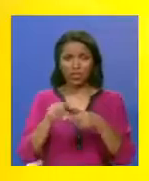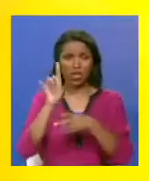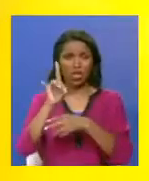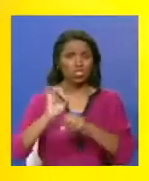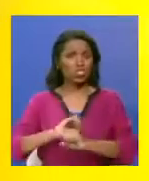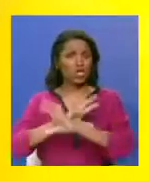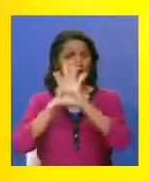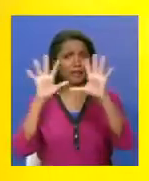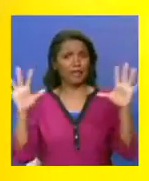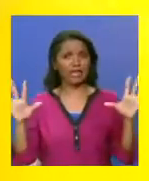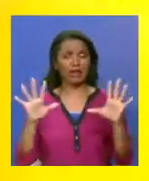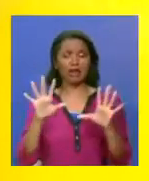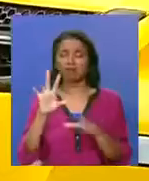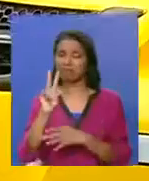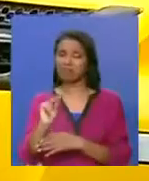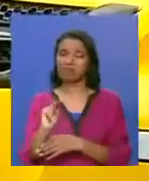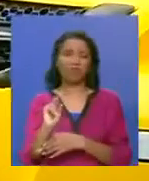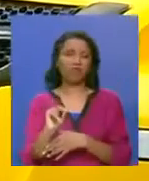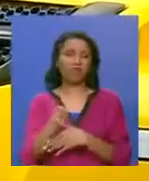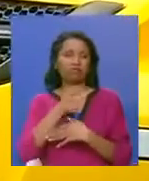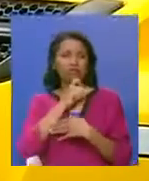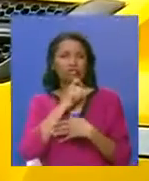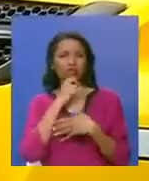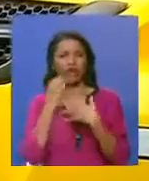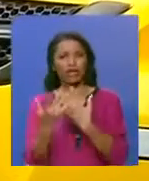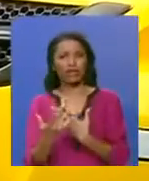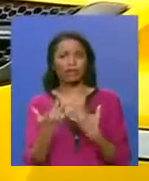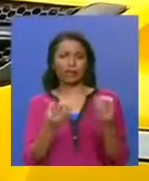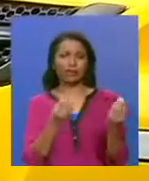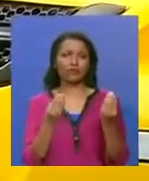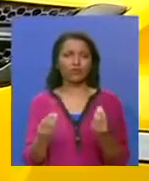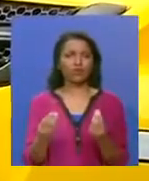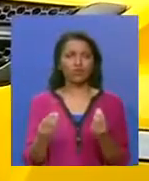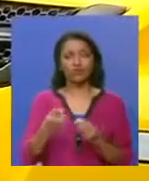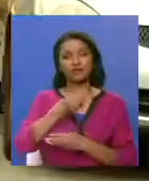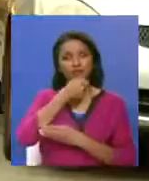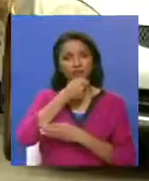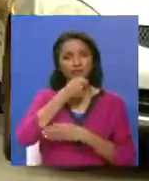de la mañana a realizarse efectivo este beneficio.